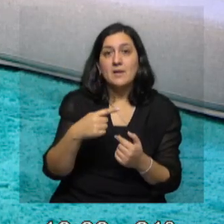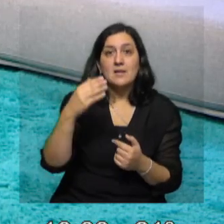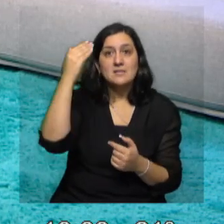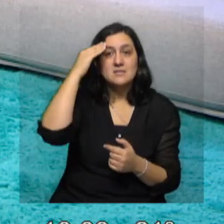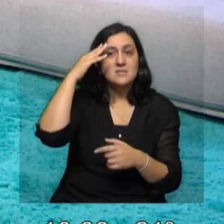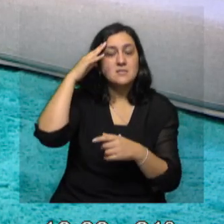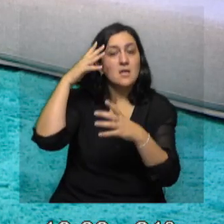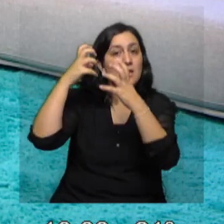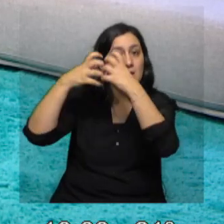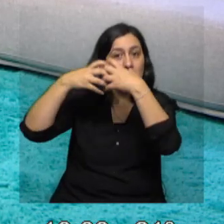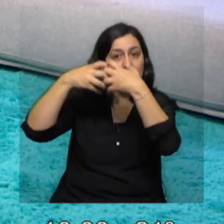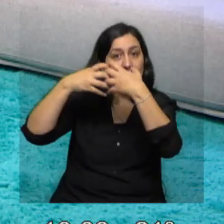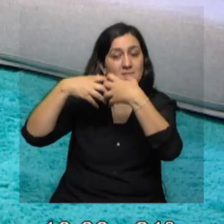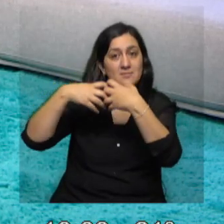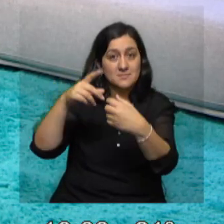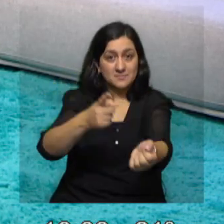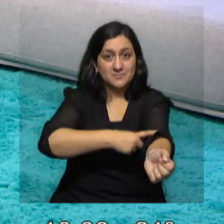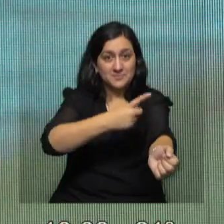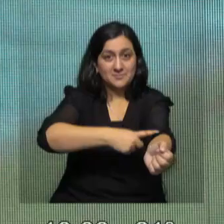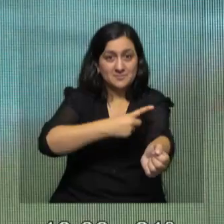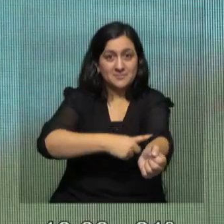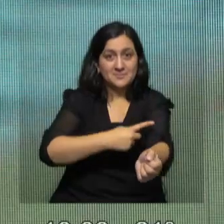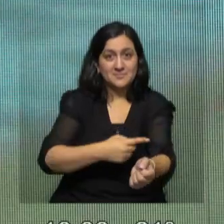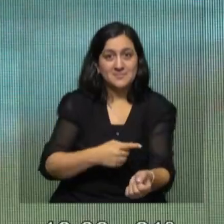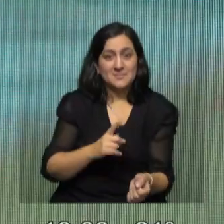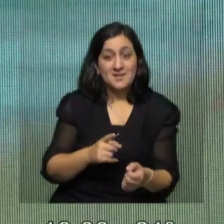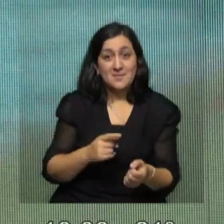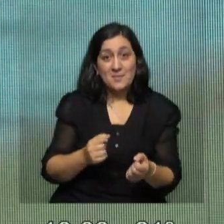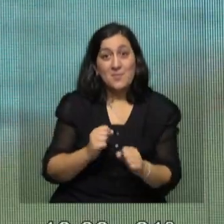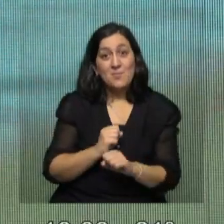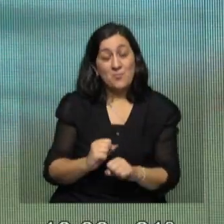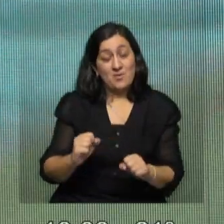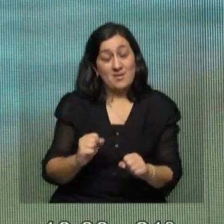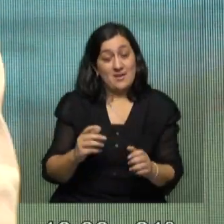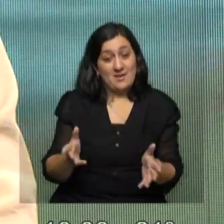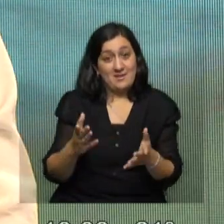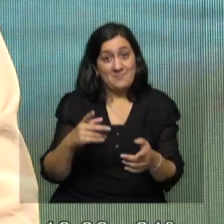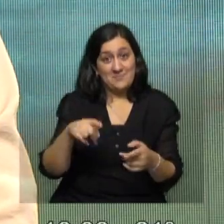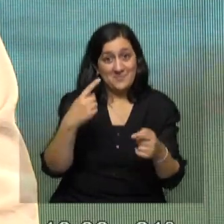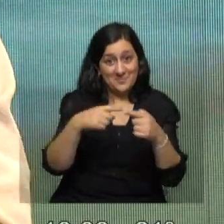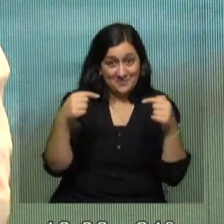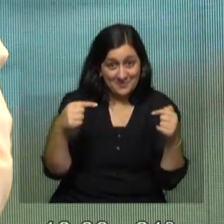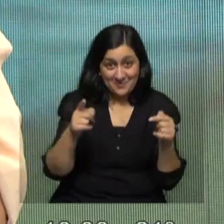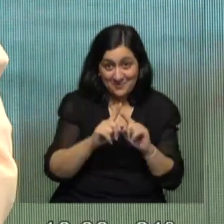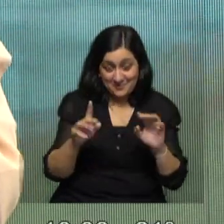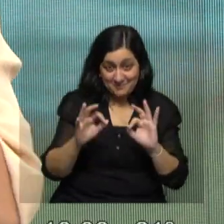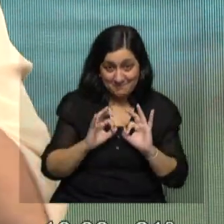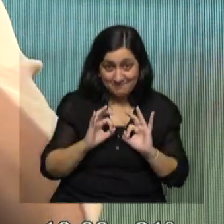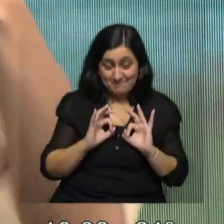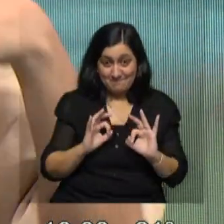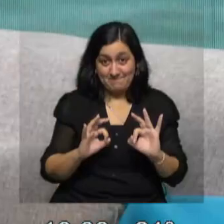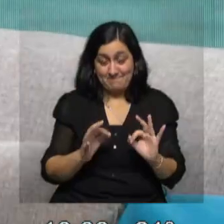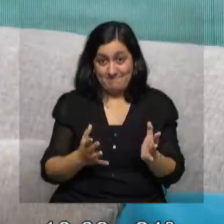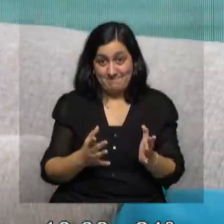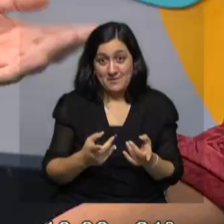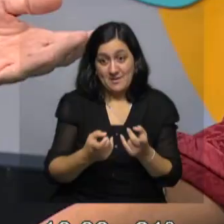las sensaciones, etcétera. No, porque además te puede generar otras cosas que la empezás a pasar mal porque no estás cómodo y eso después